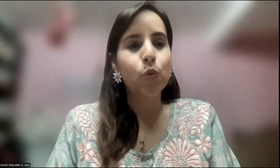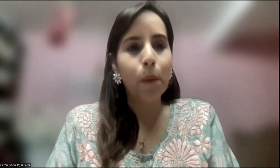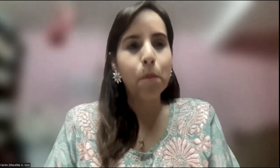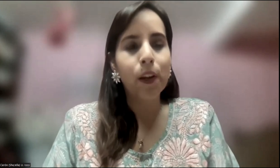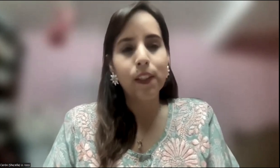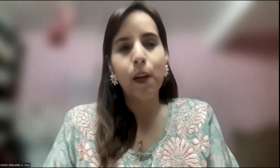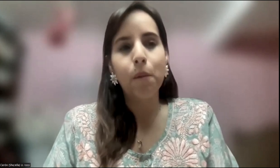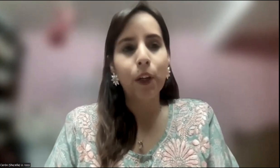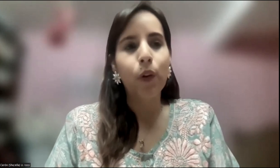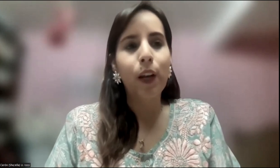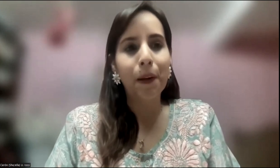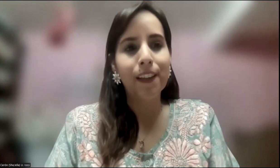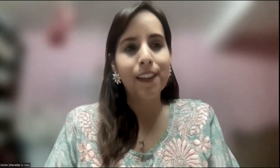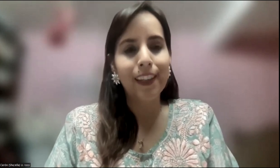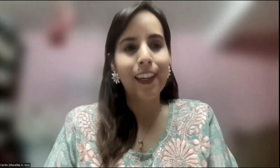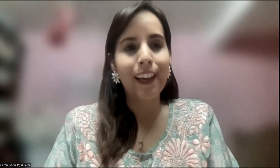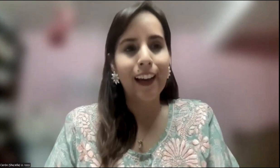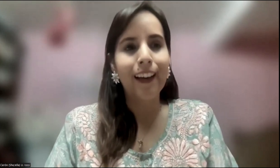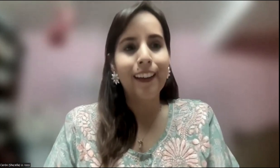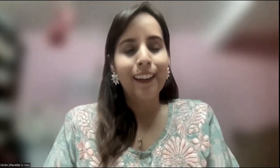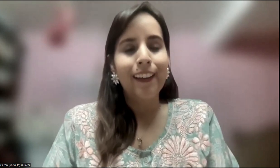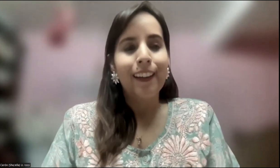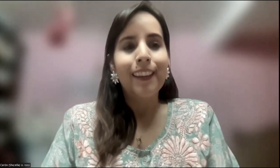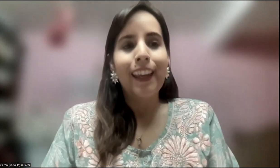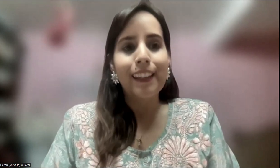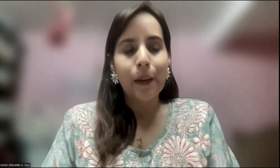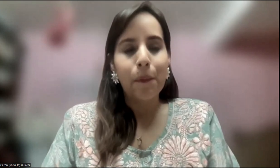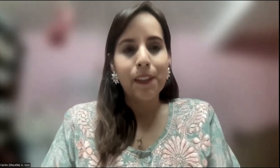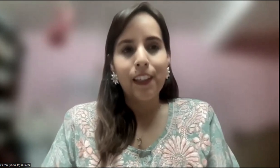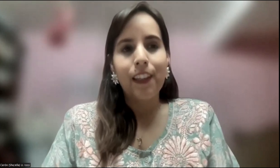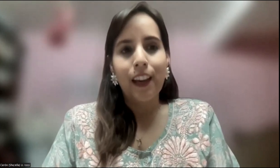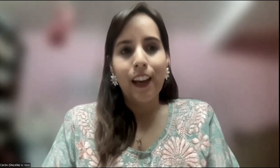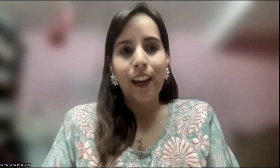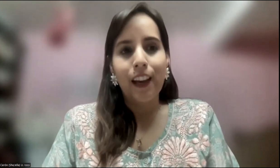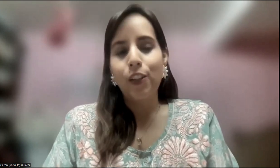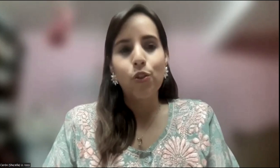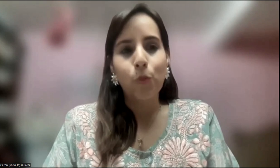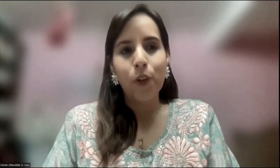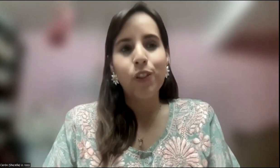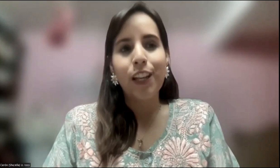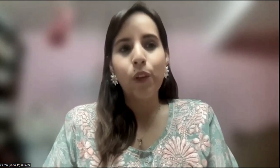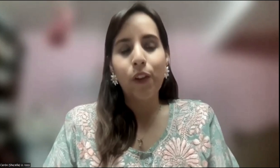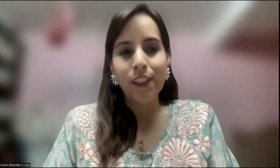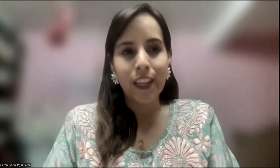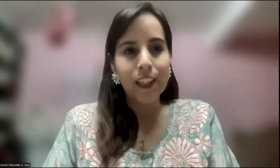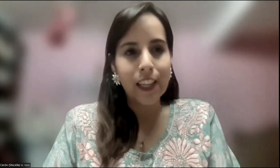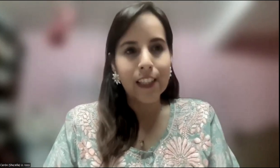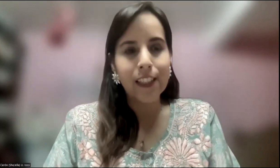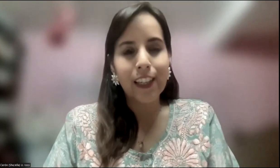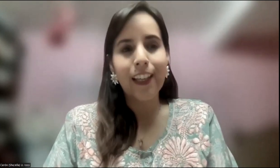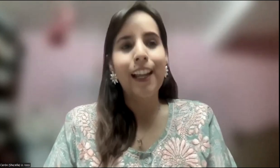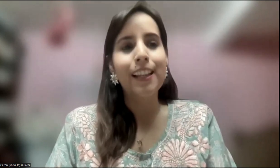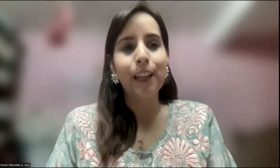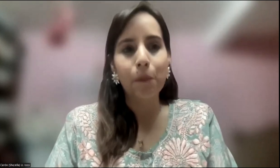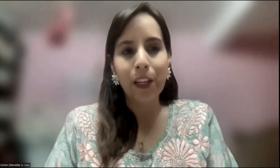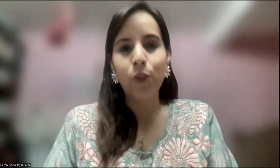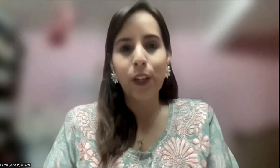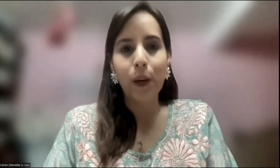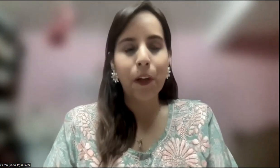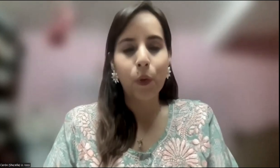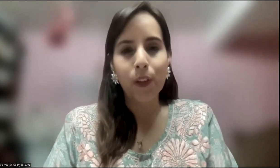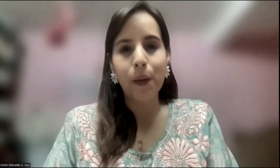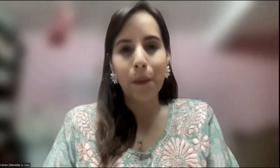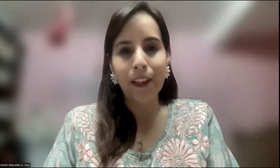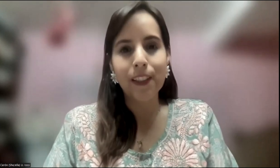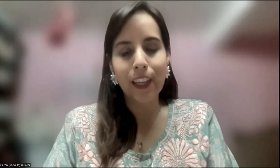donde es una apuesta en el marco de la maestría de discapacidad y Derechos Humanos de la Universidad de ieli El lanzamiento